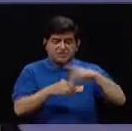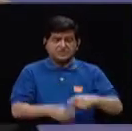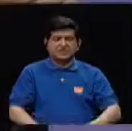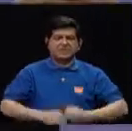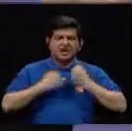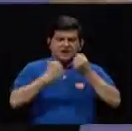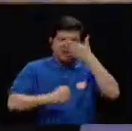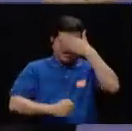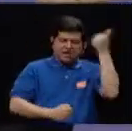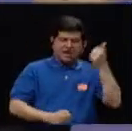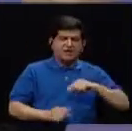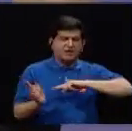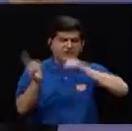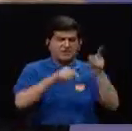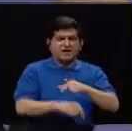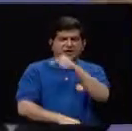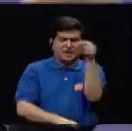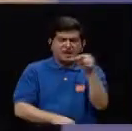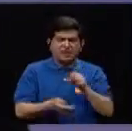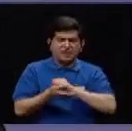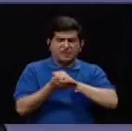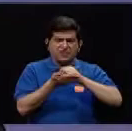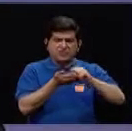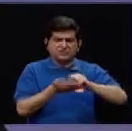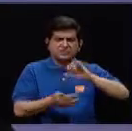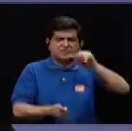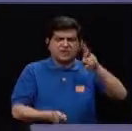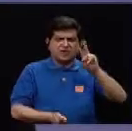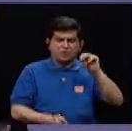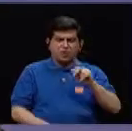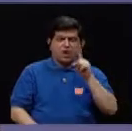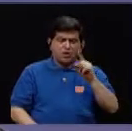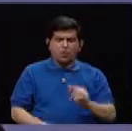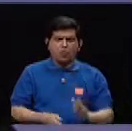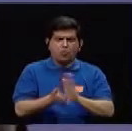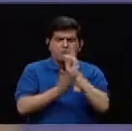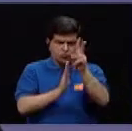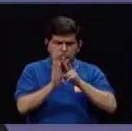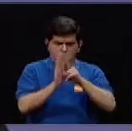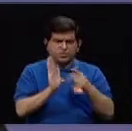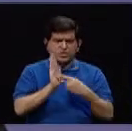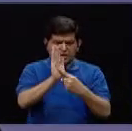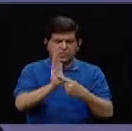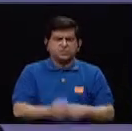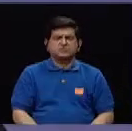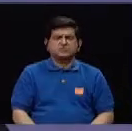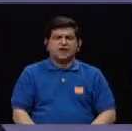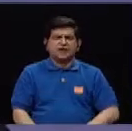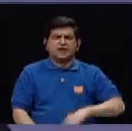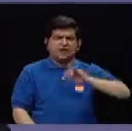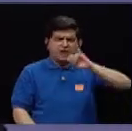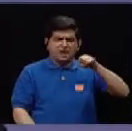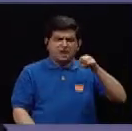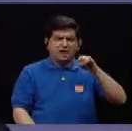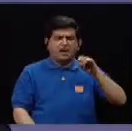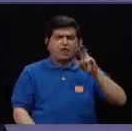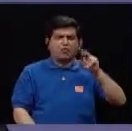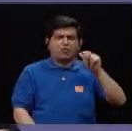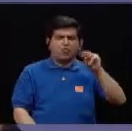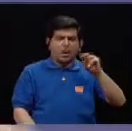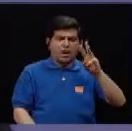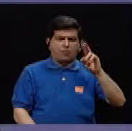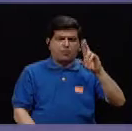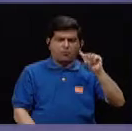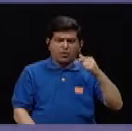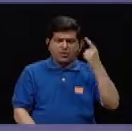dirección a todo el río San Juan y a Nicaragua y a esto, para hacer un documental y rescatar la figura de Mora, yo fui el primer día